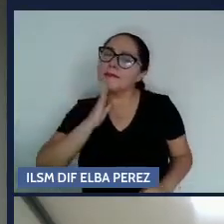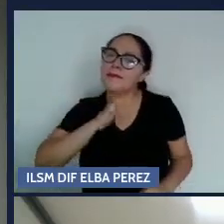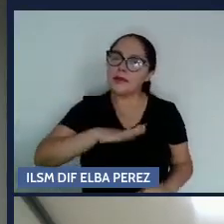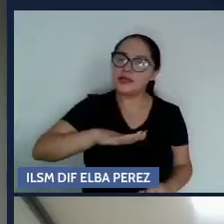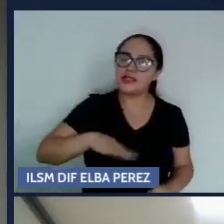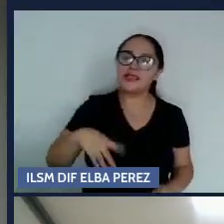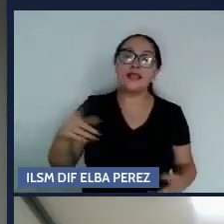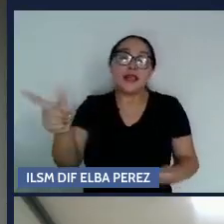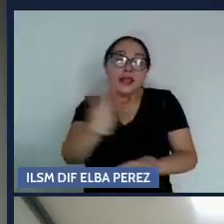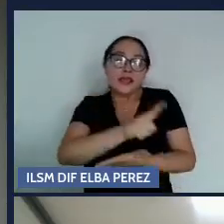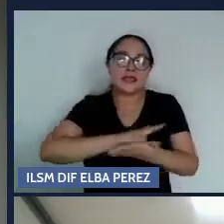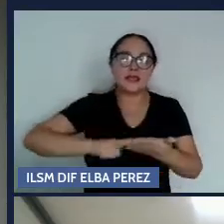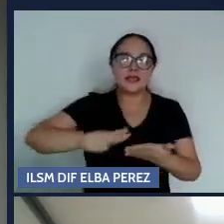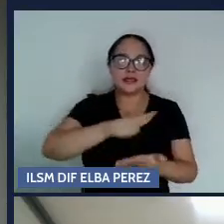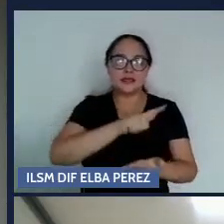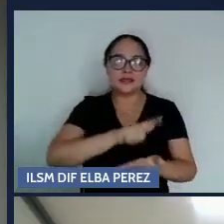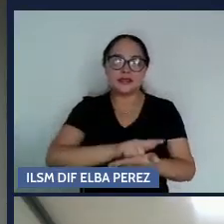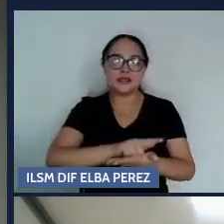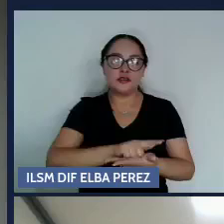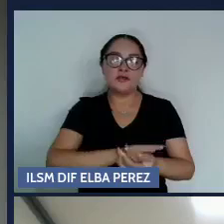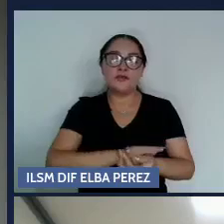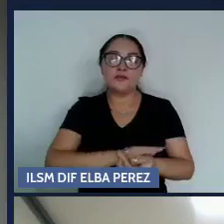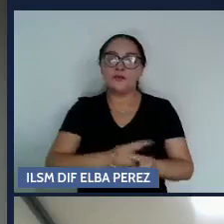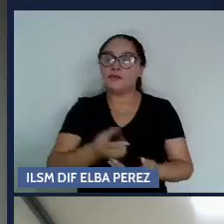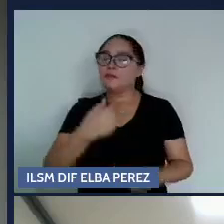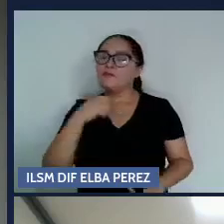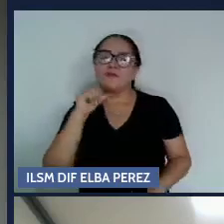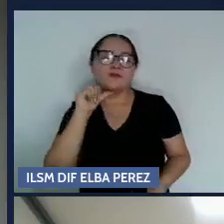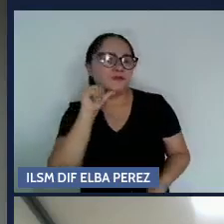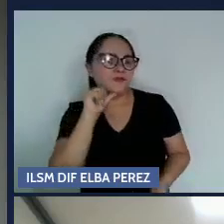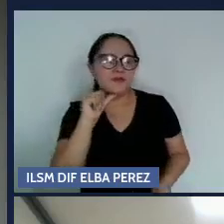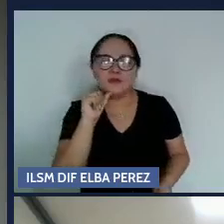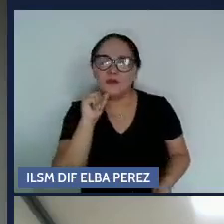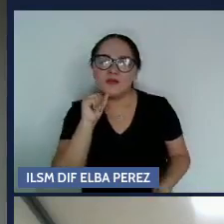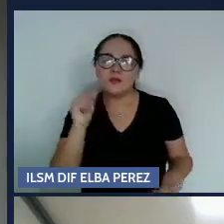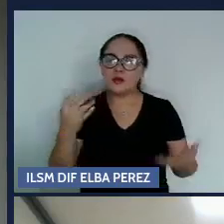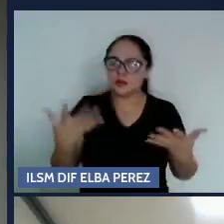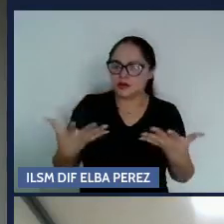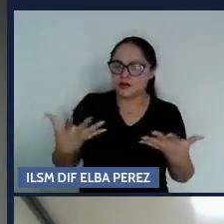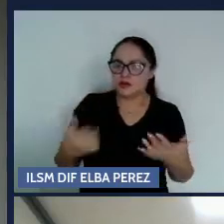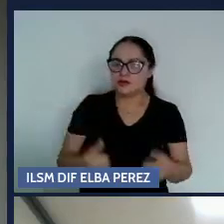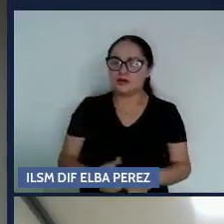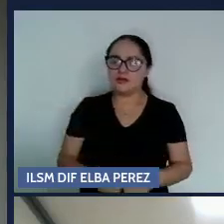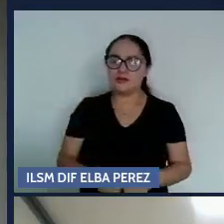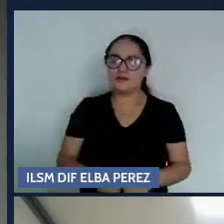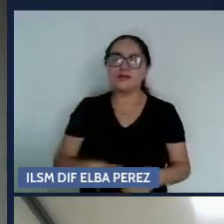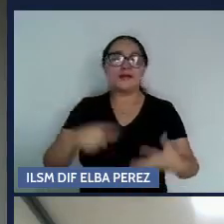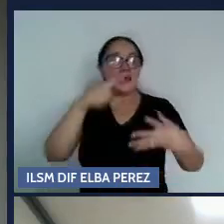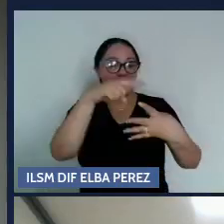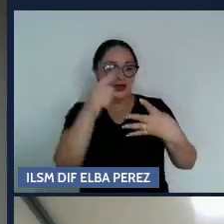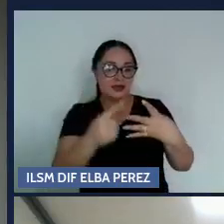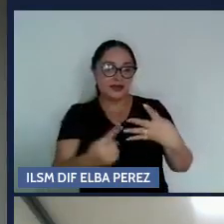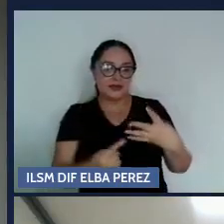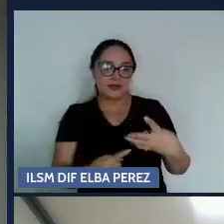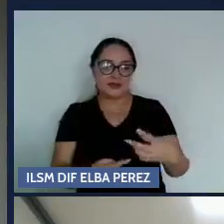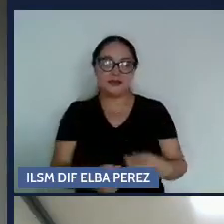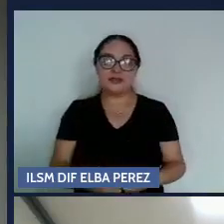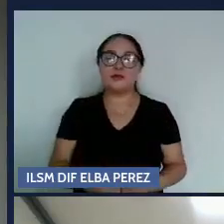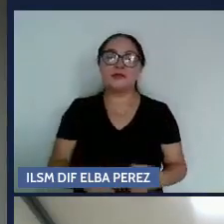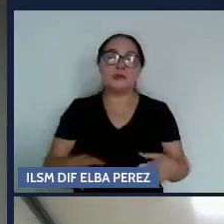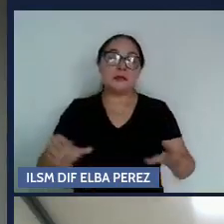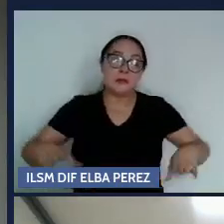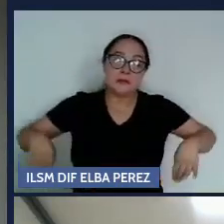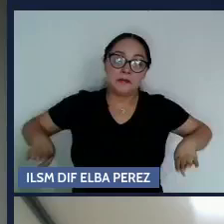importarle esto, comete el delito. Esas son las 3 características de los